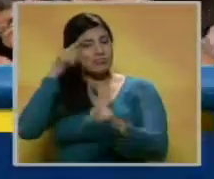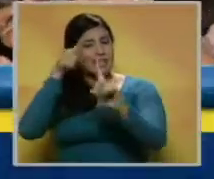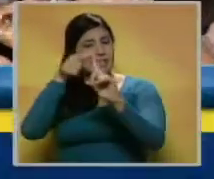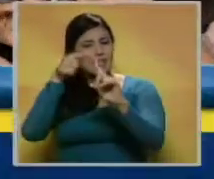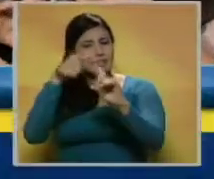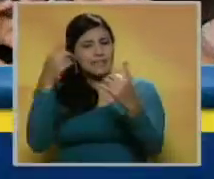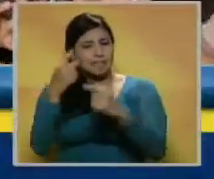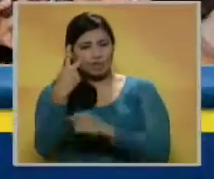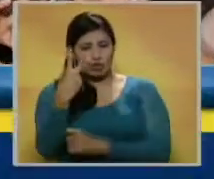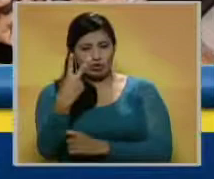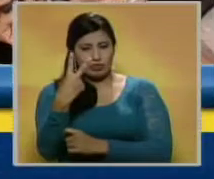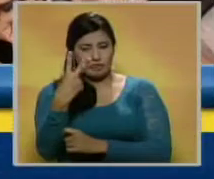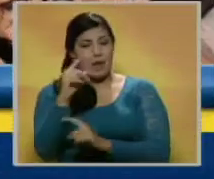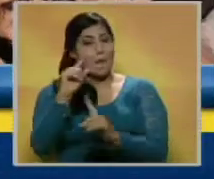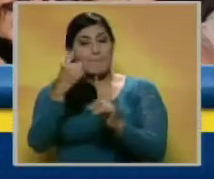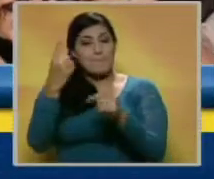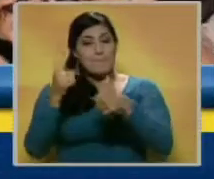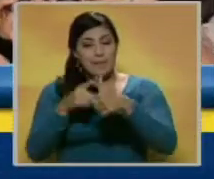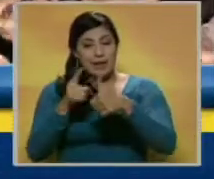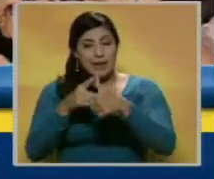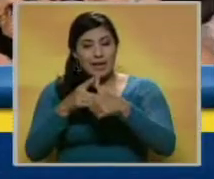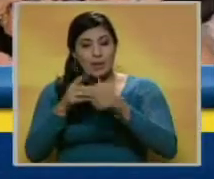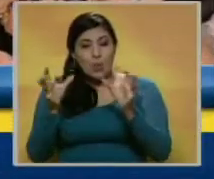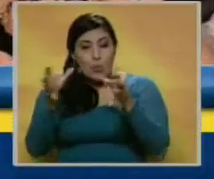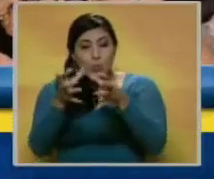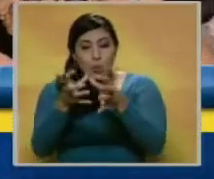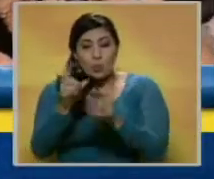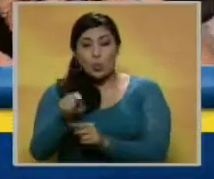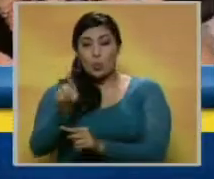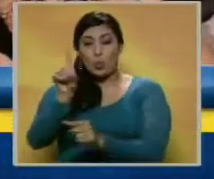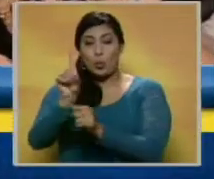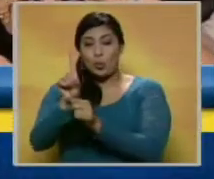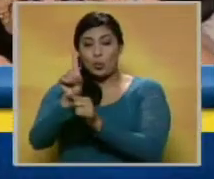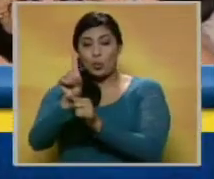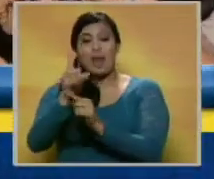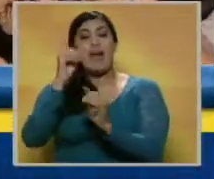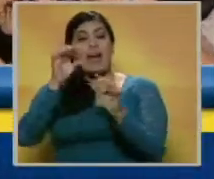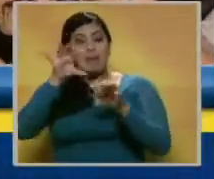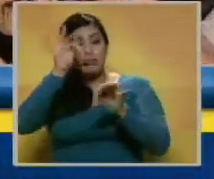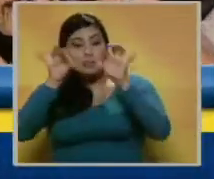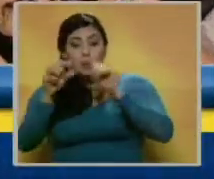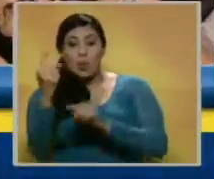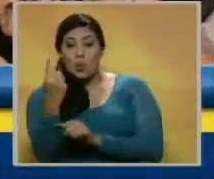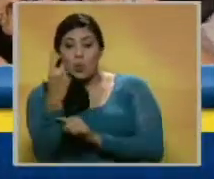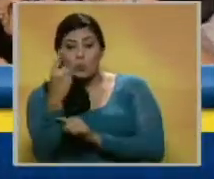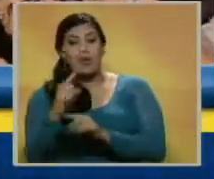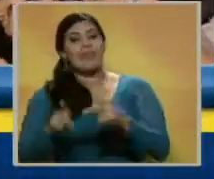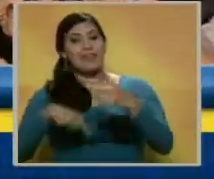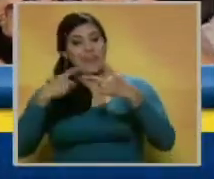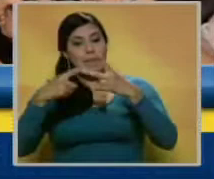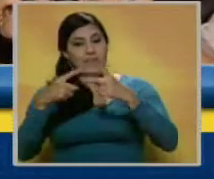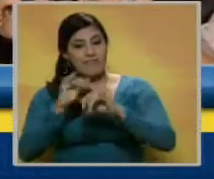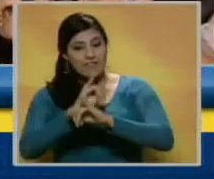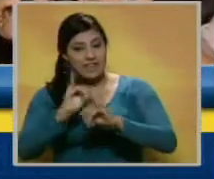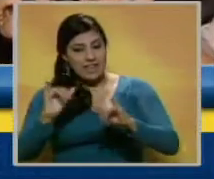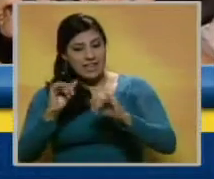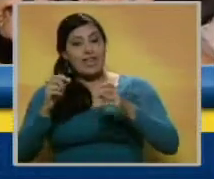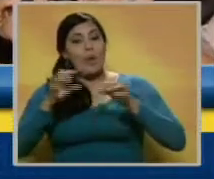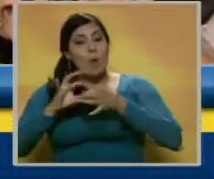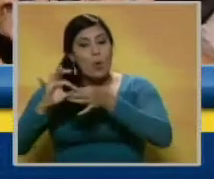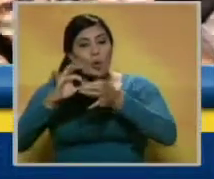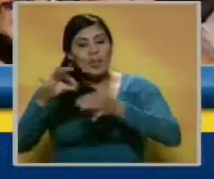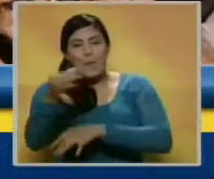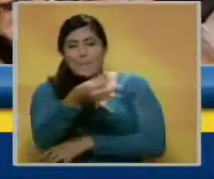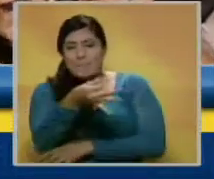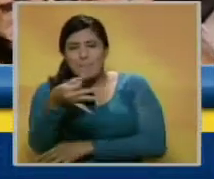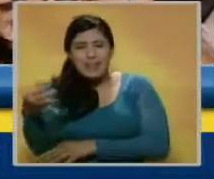pasos más, el poder lograr un comando único, además de candidatos únicos, y después un paso final que es la unidad perfecta, que es